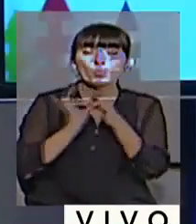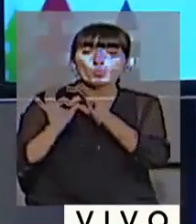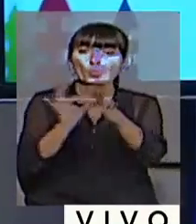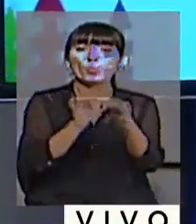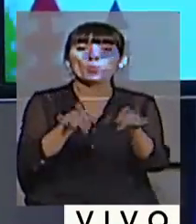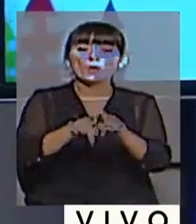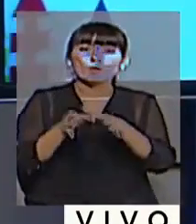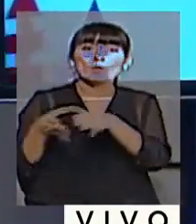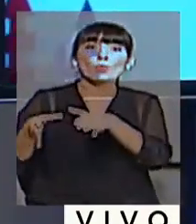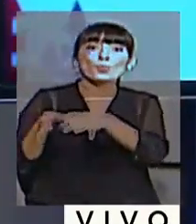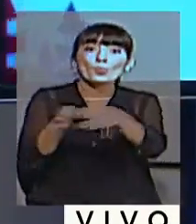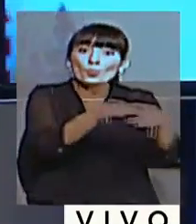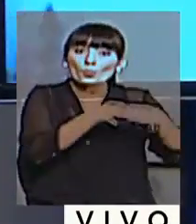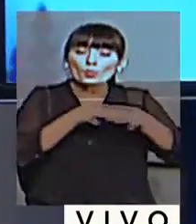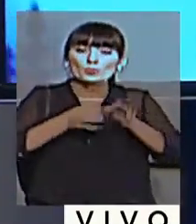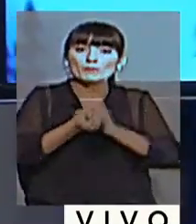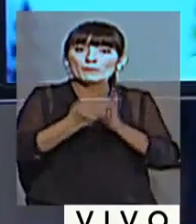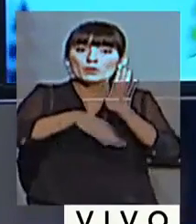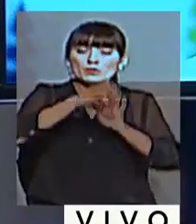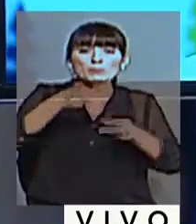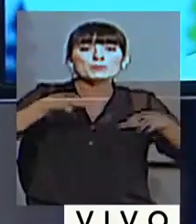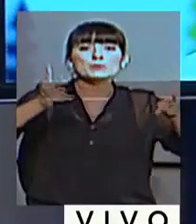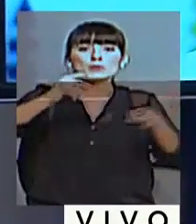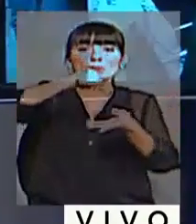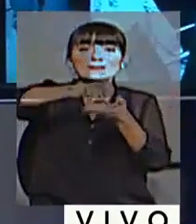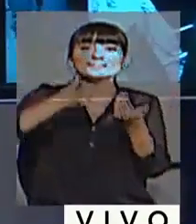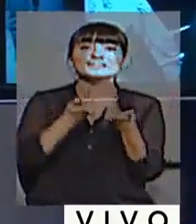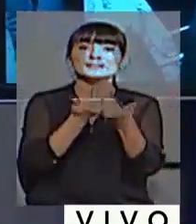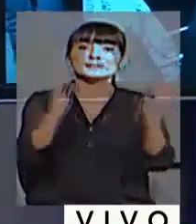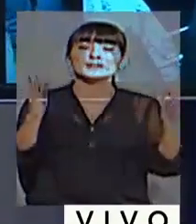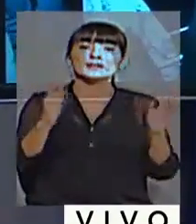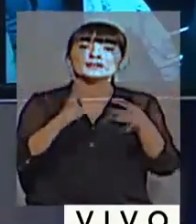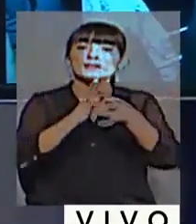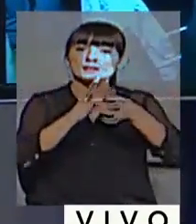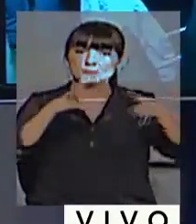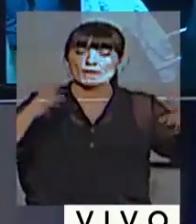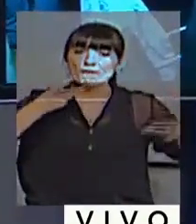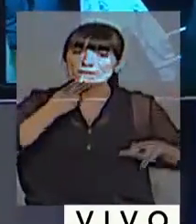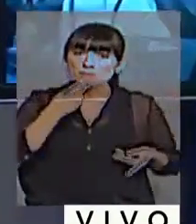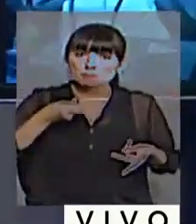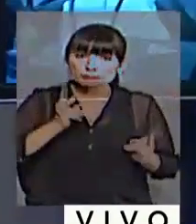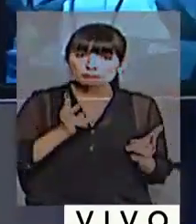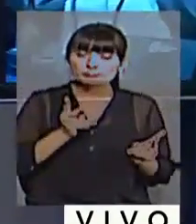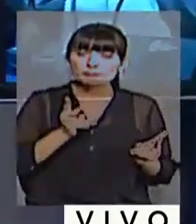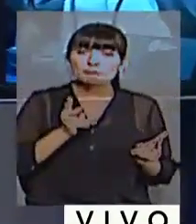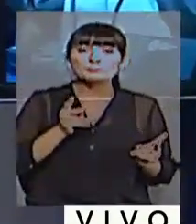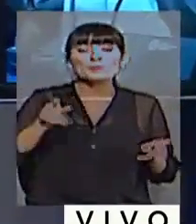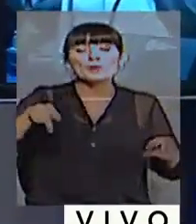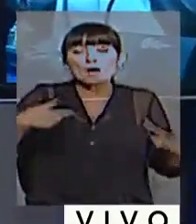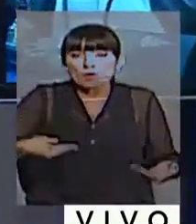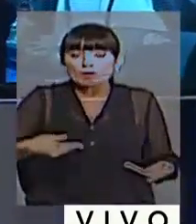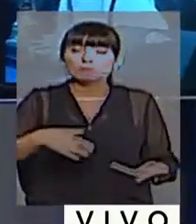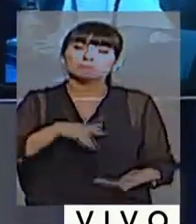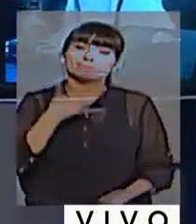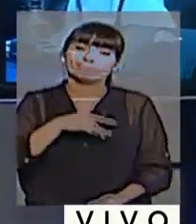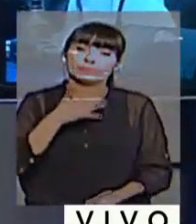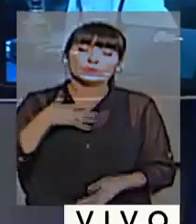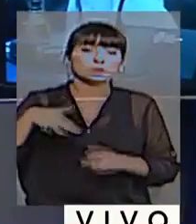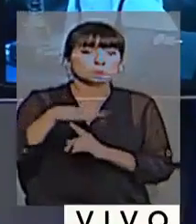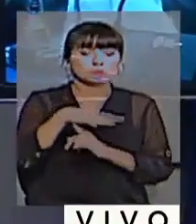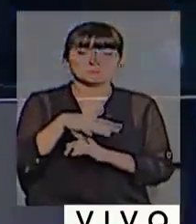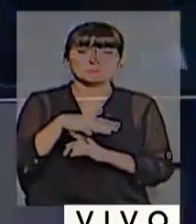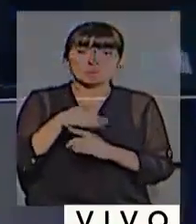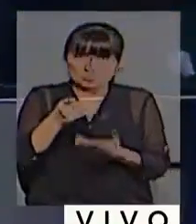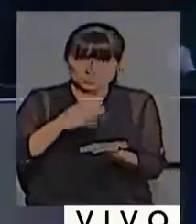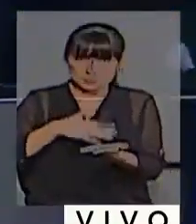permitió vivir en un país libre y democrático, y por lo tanto lamentamos profundamente la situación que hoy día tenemos. ¿Pero se siente traicionado?